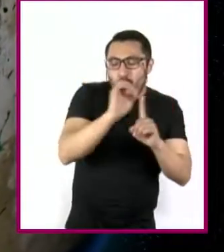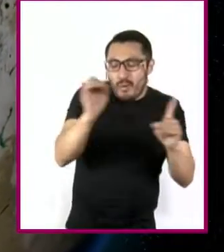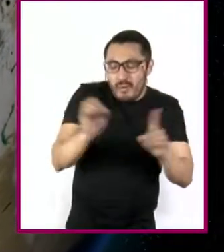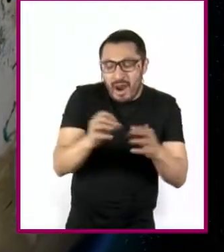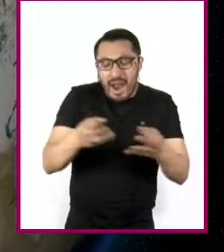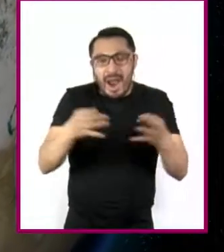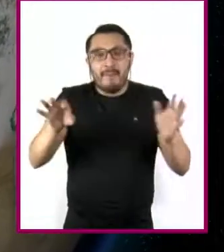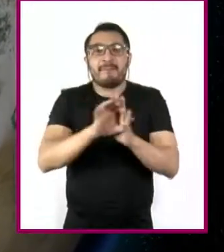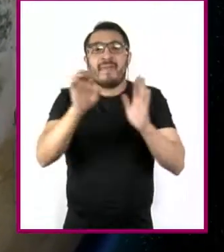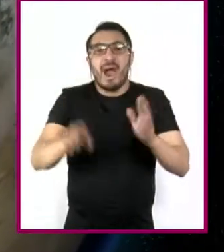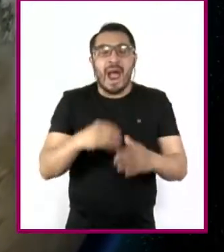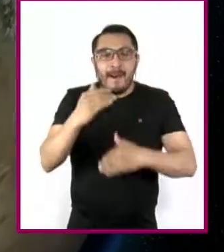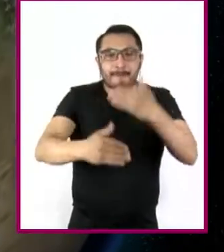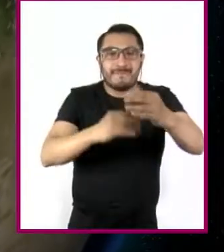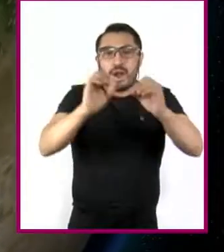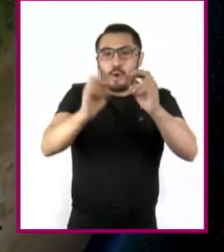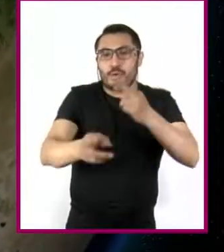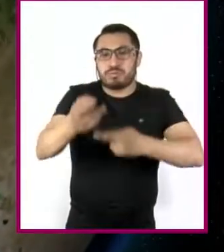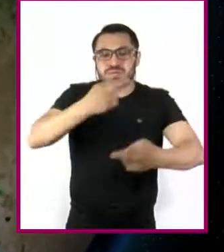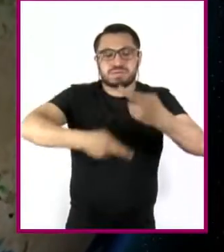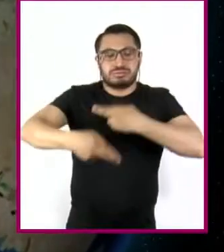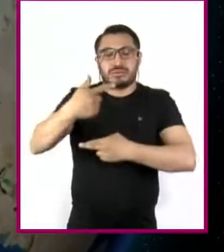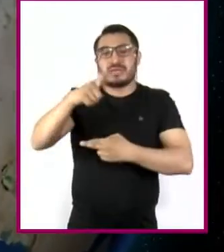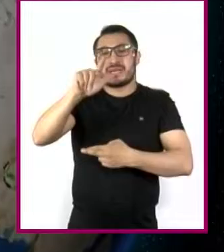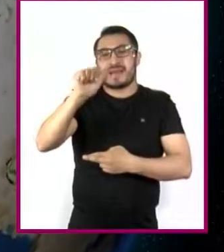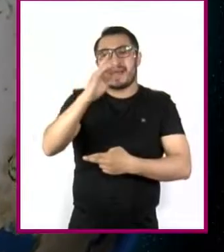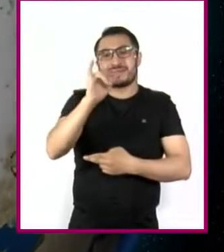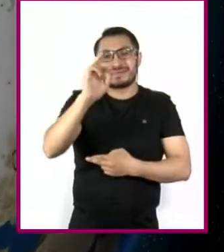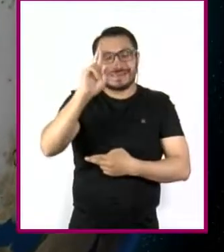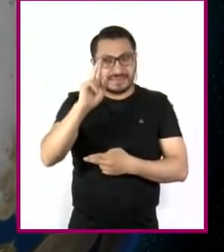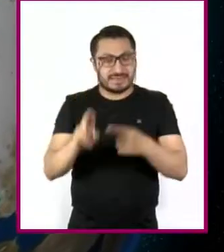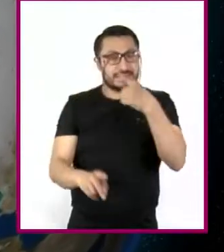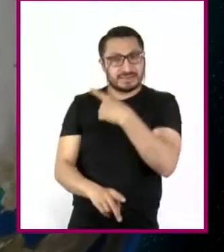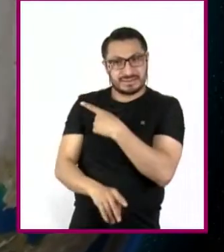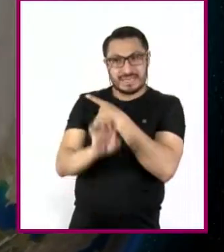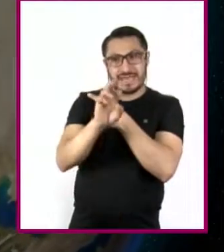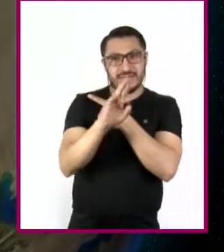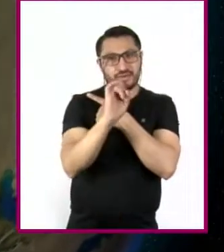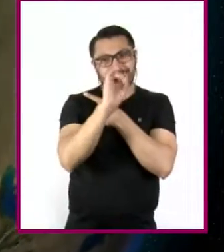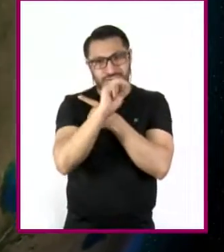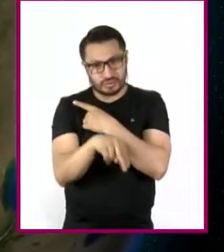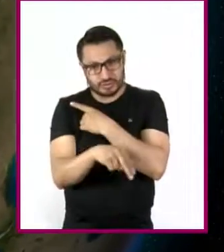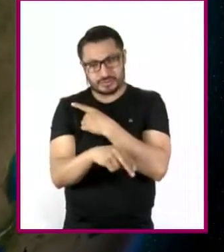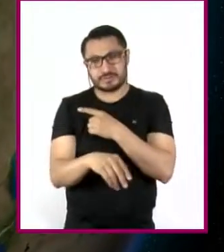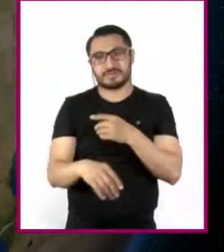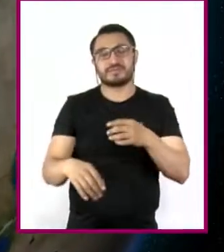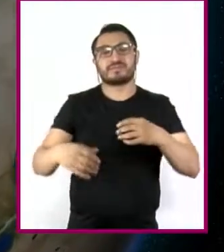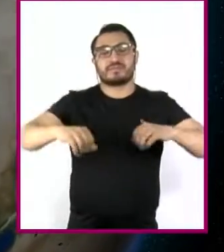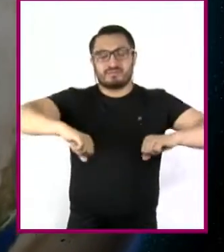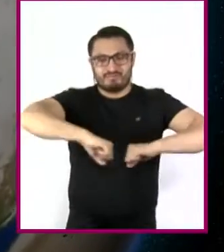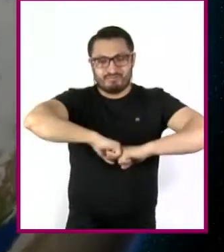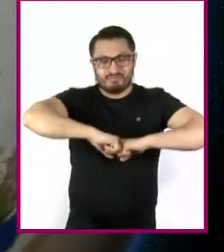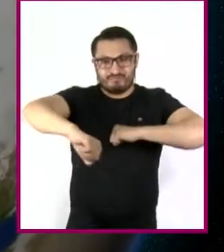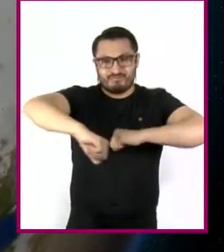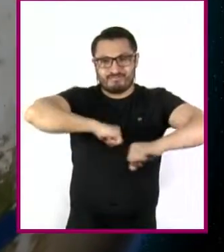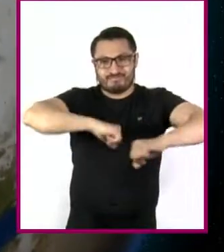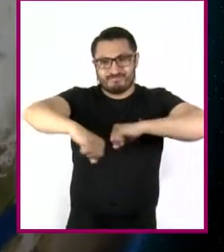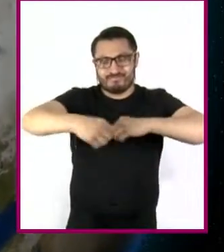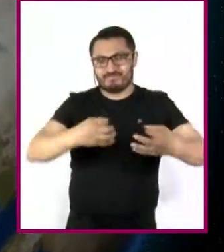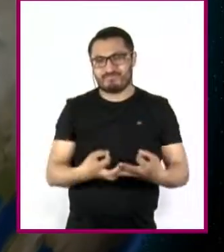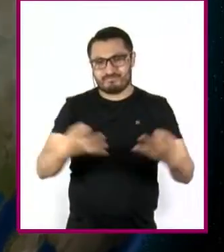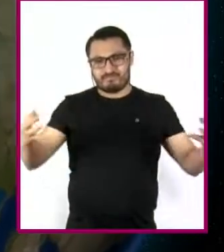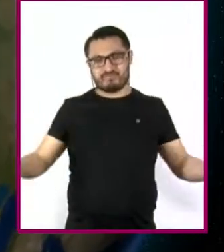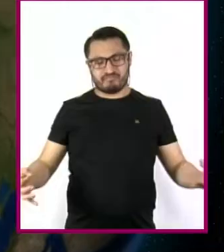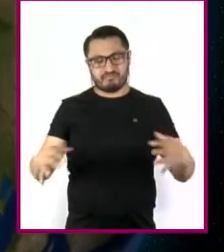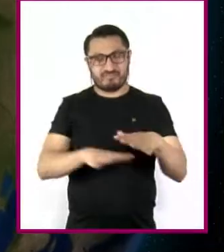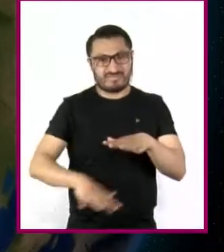como el avance o retroceso de glaciales, la erosión, el desplazamiento de fallas geológicas, entre otros aspectos